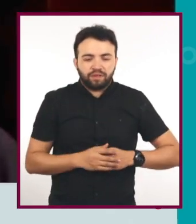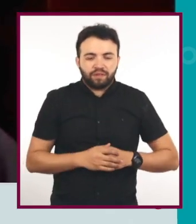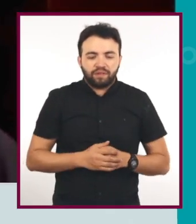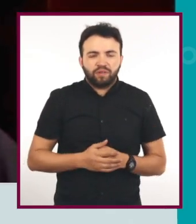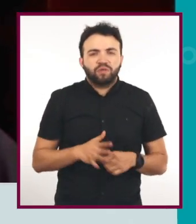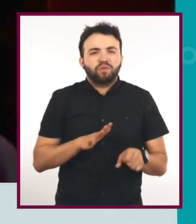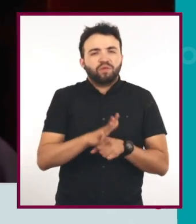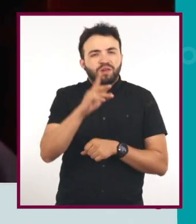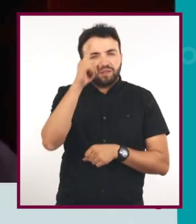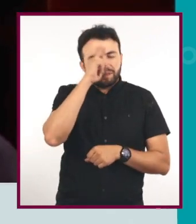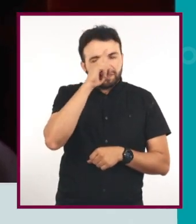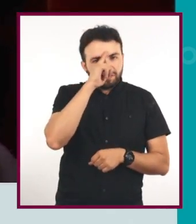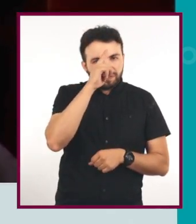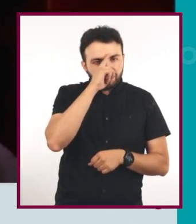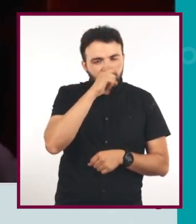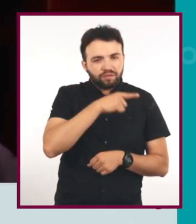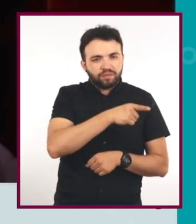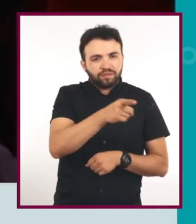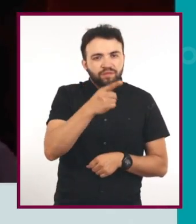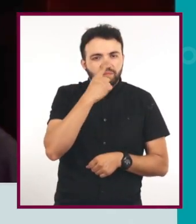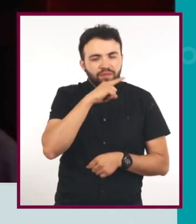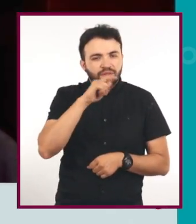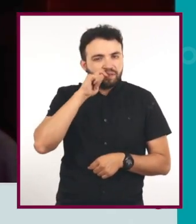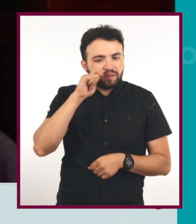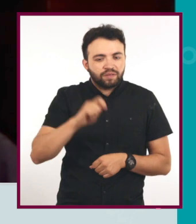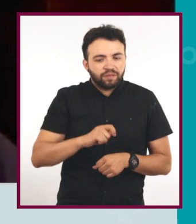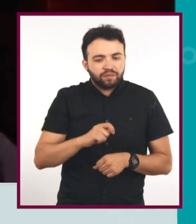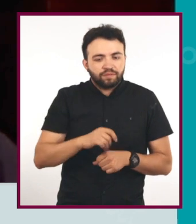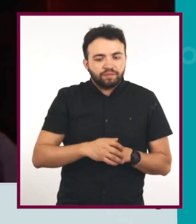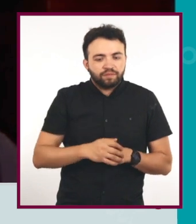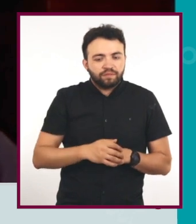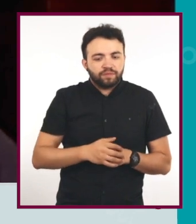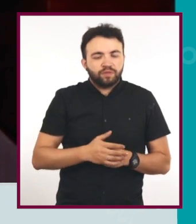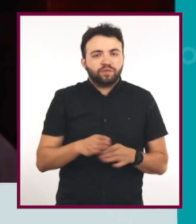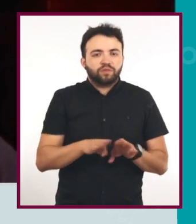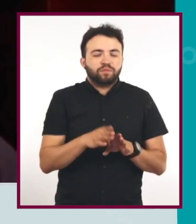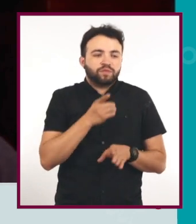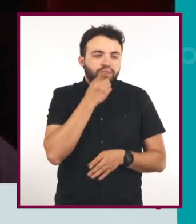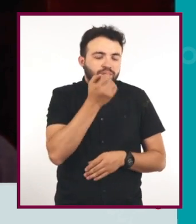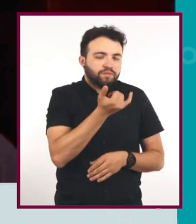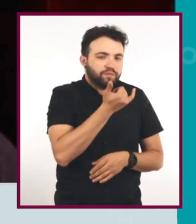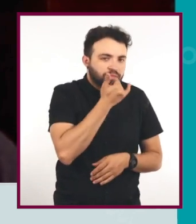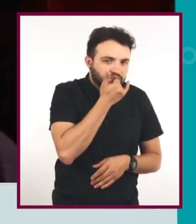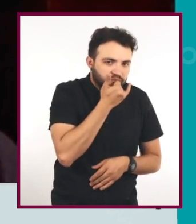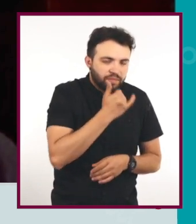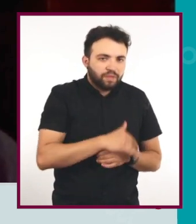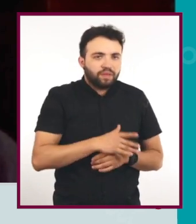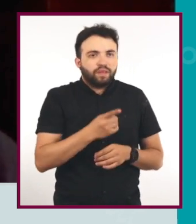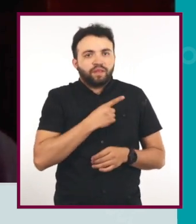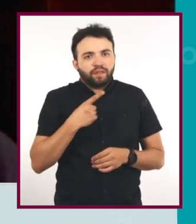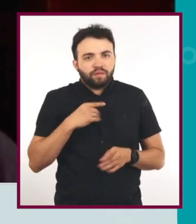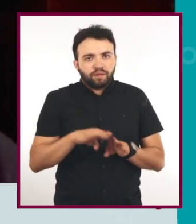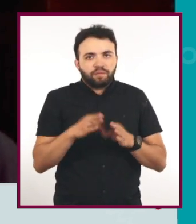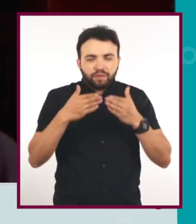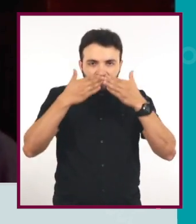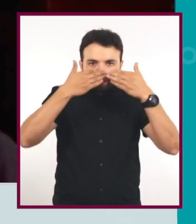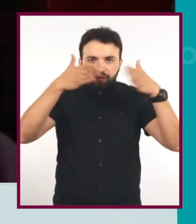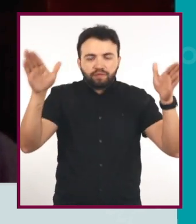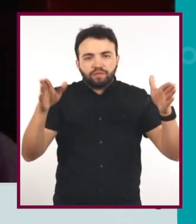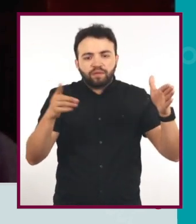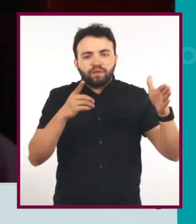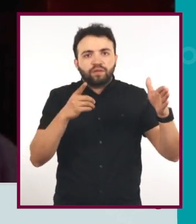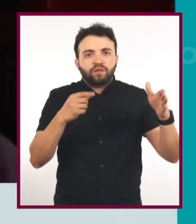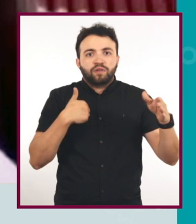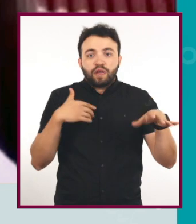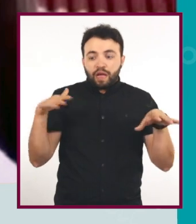Sería el perdón al amigo, al ex amigo, seguir con las nuevas amistades, abrirse a otras cosas. Y no intentar cambiar nuestras personalidades